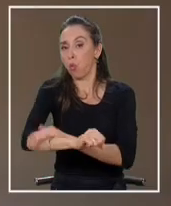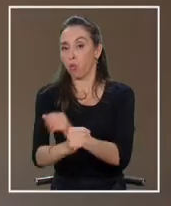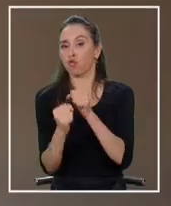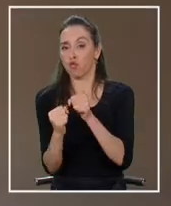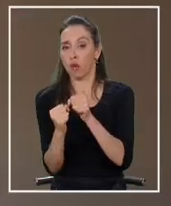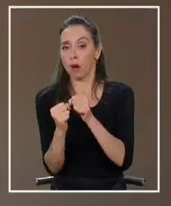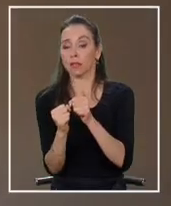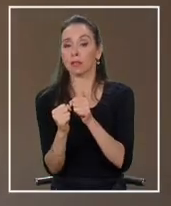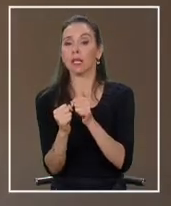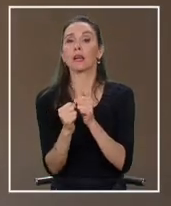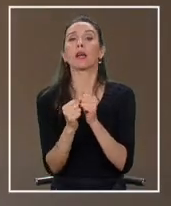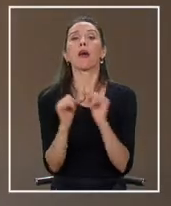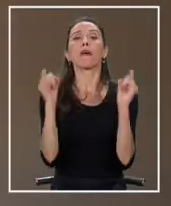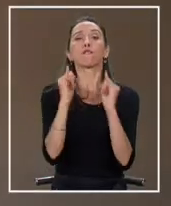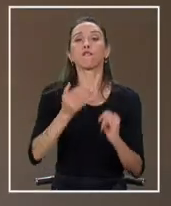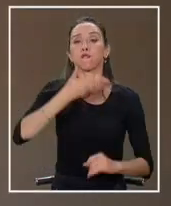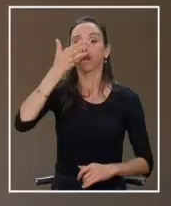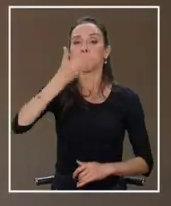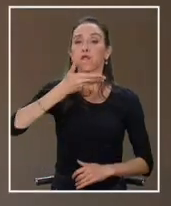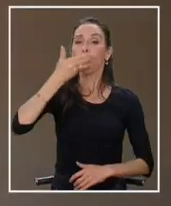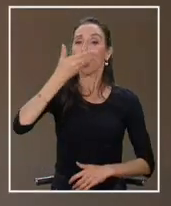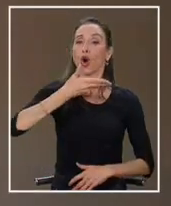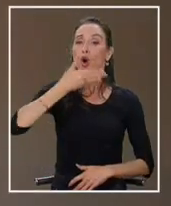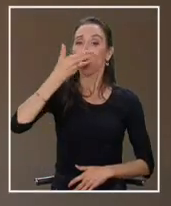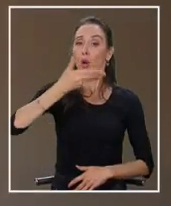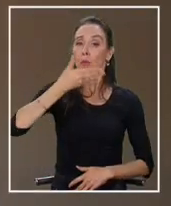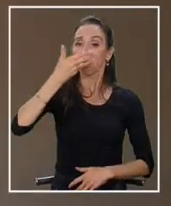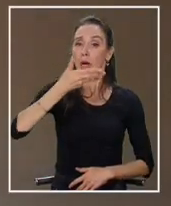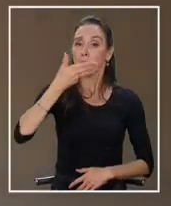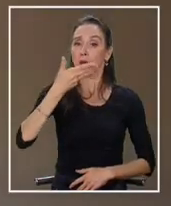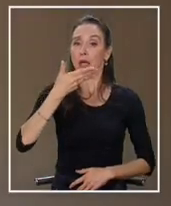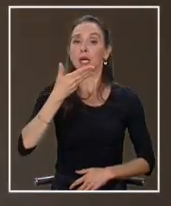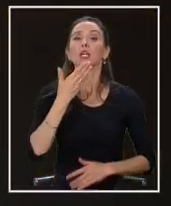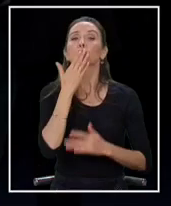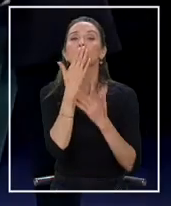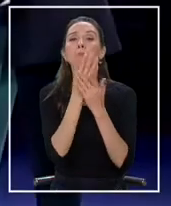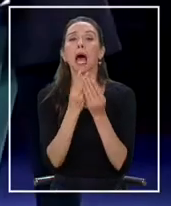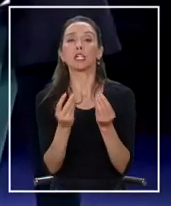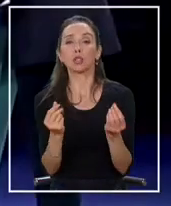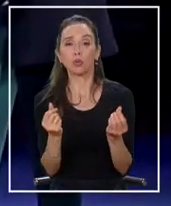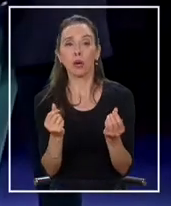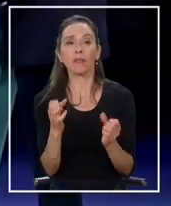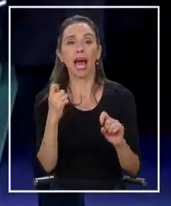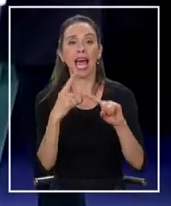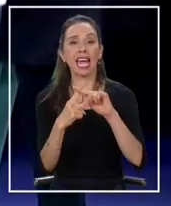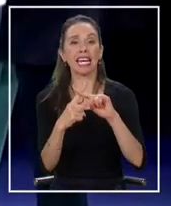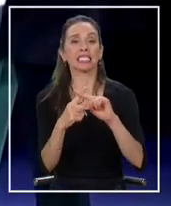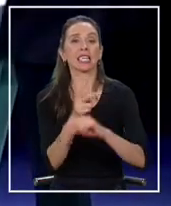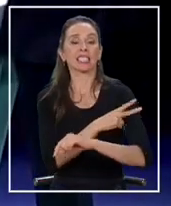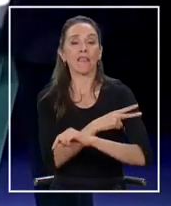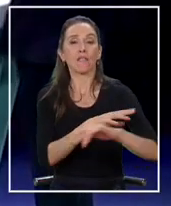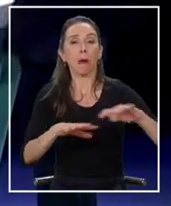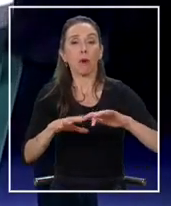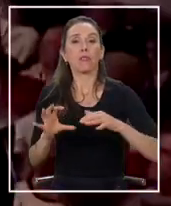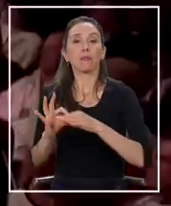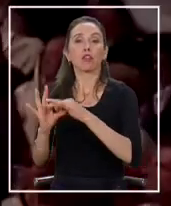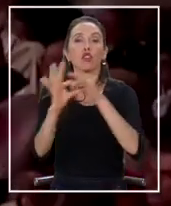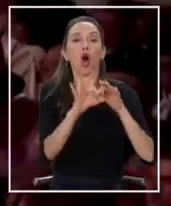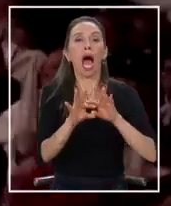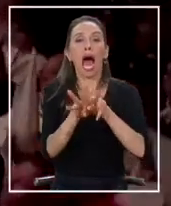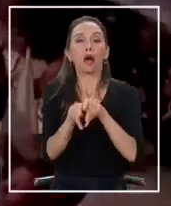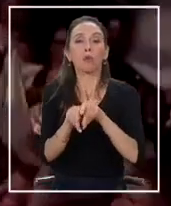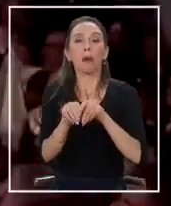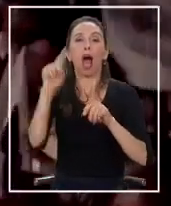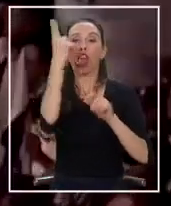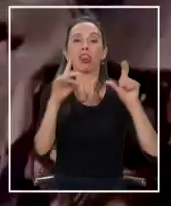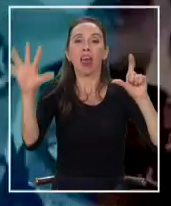logrado, en cuanto a las formas, ser mucho más suave. La ex jefa del movimiento Agrupación Nacional,